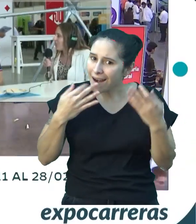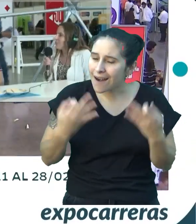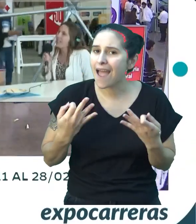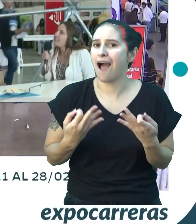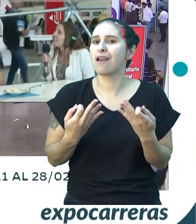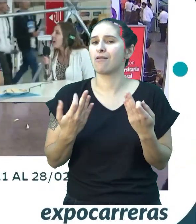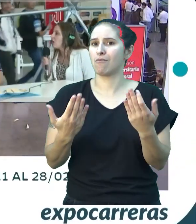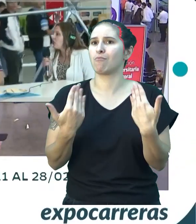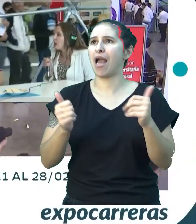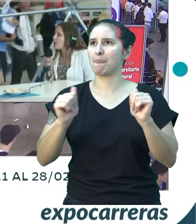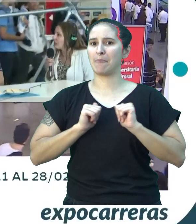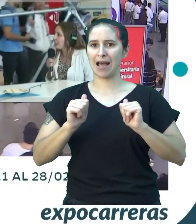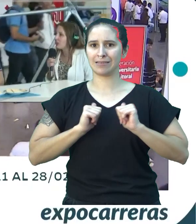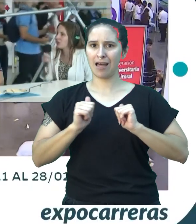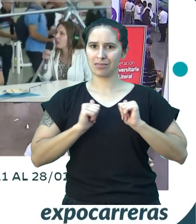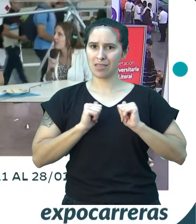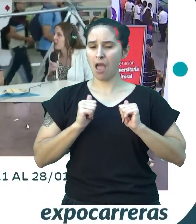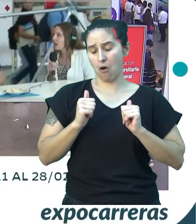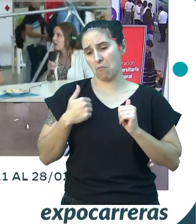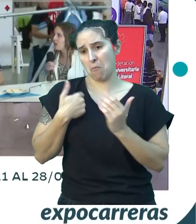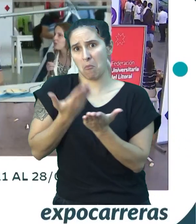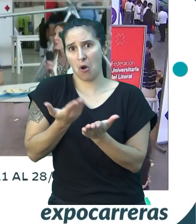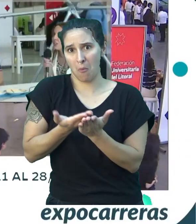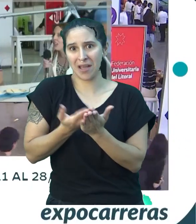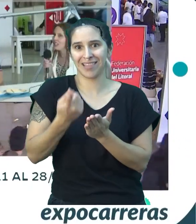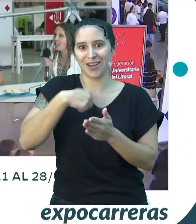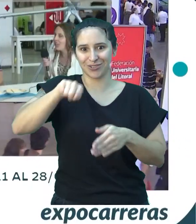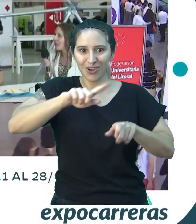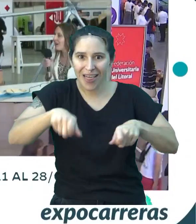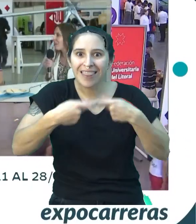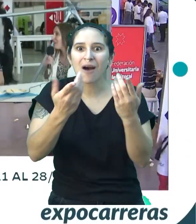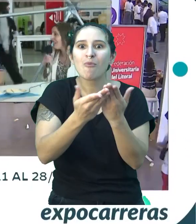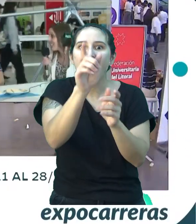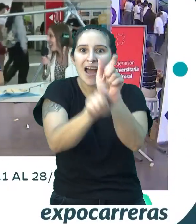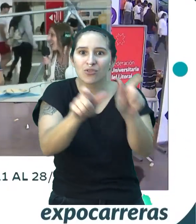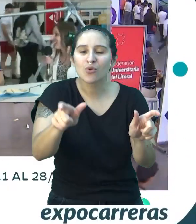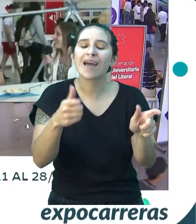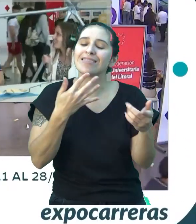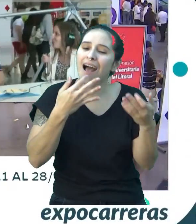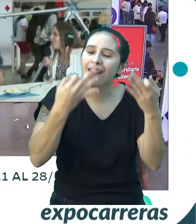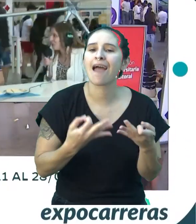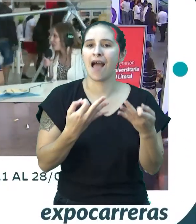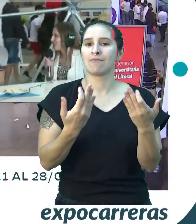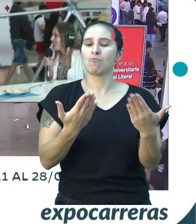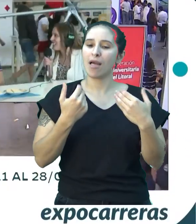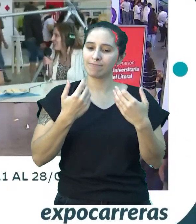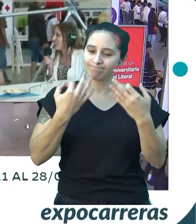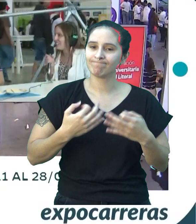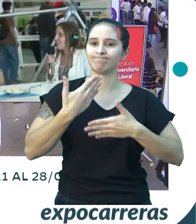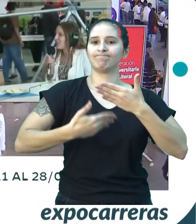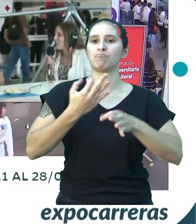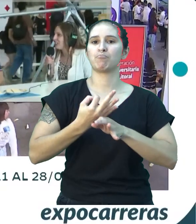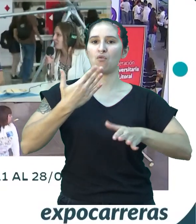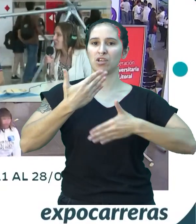las pasantías o las propuestas que nosotros les llevamos a los alumnos sean una bienvenida al ejercicio de sus profesiones y de lo que